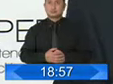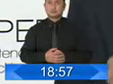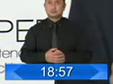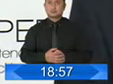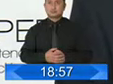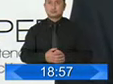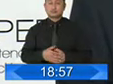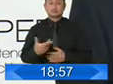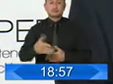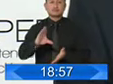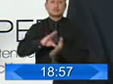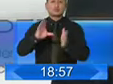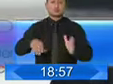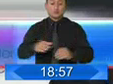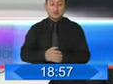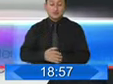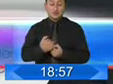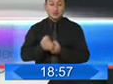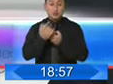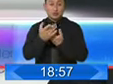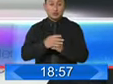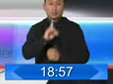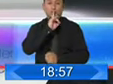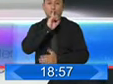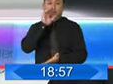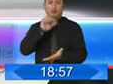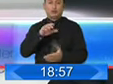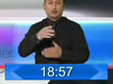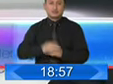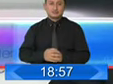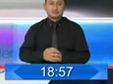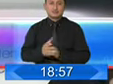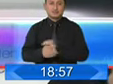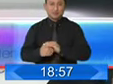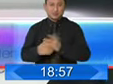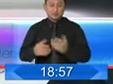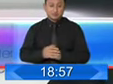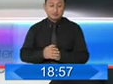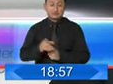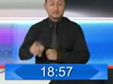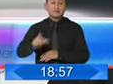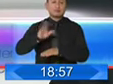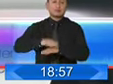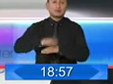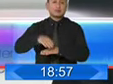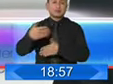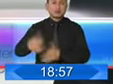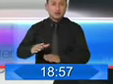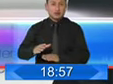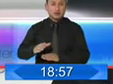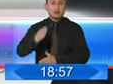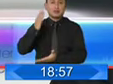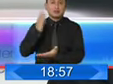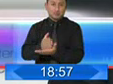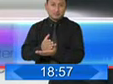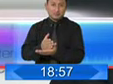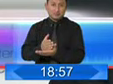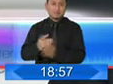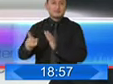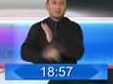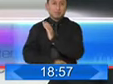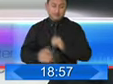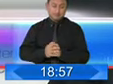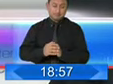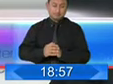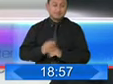a la ciudadanía dicha información, por lo que se incurrió en censura previa. Razón por